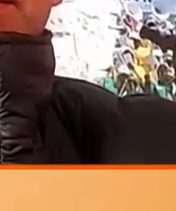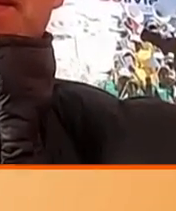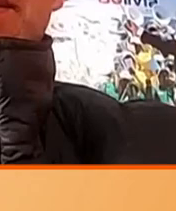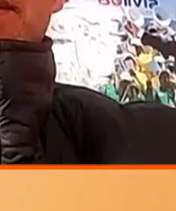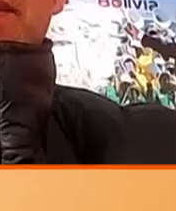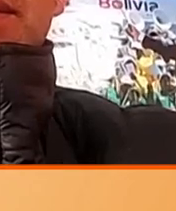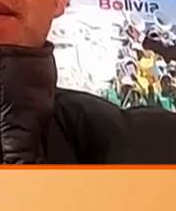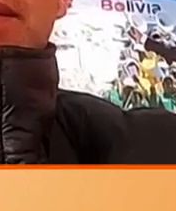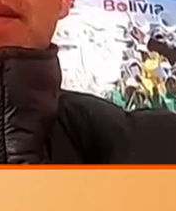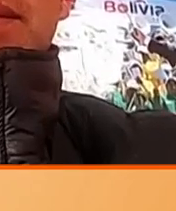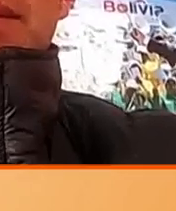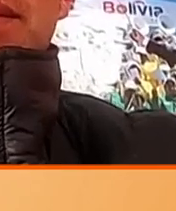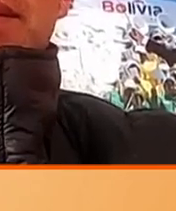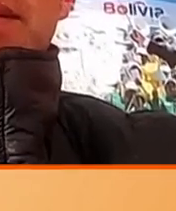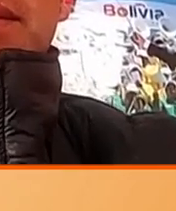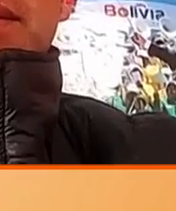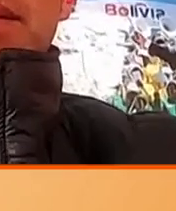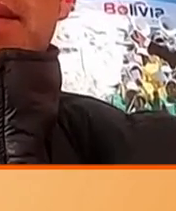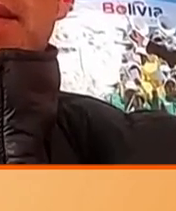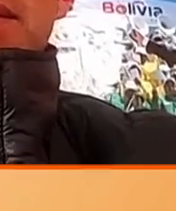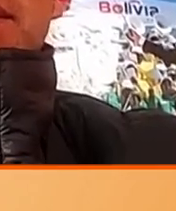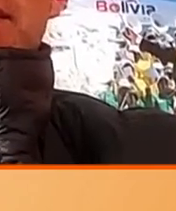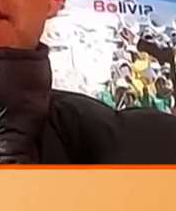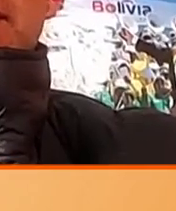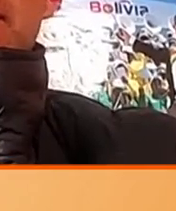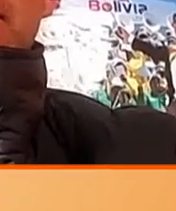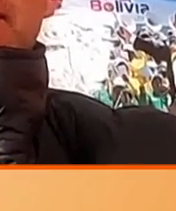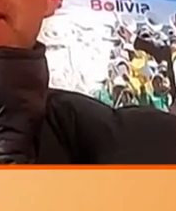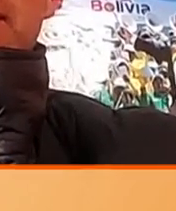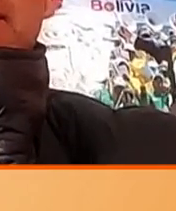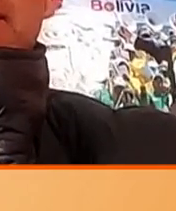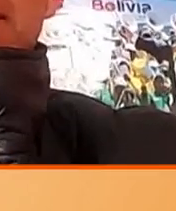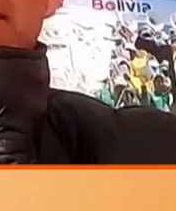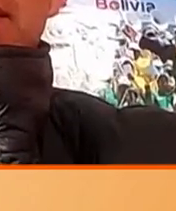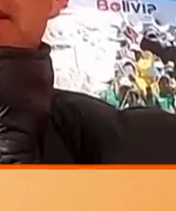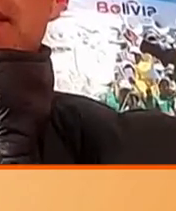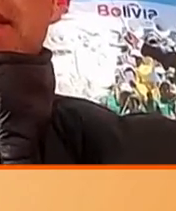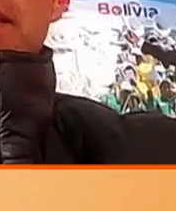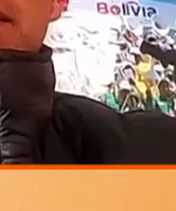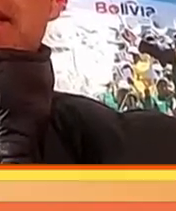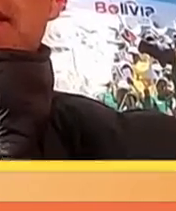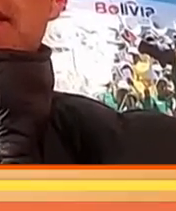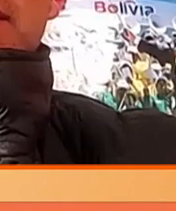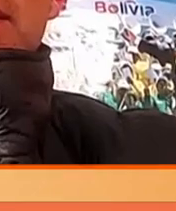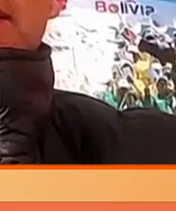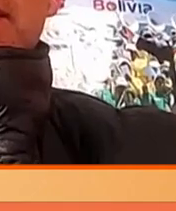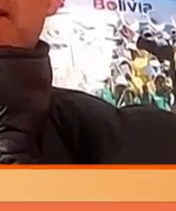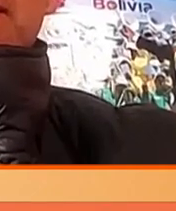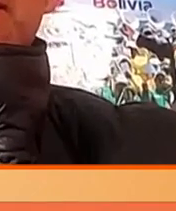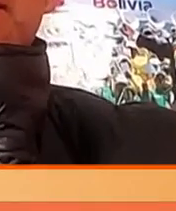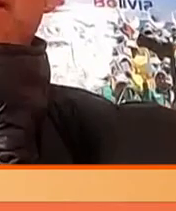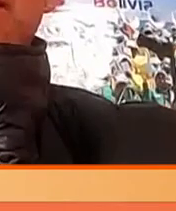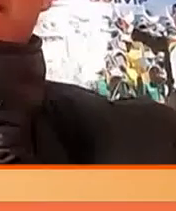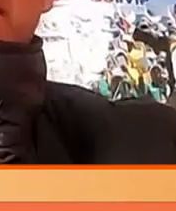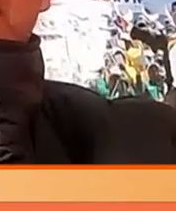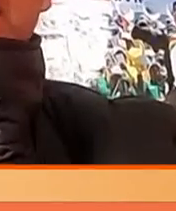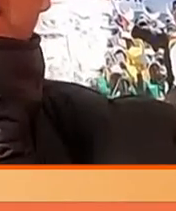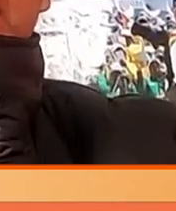y recordar que este Festival de Bandas va a ser también transmitido por Bolivia TV. Te mandamos un abrazo, muchísimas gracias. Hasta